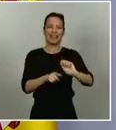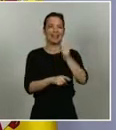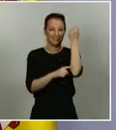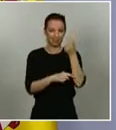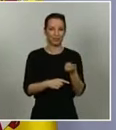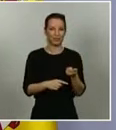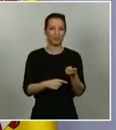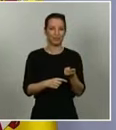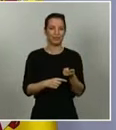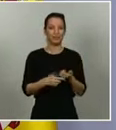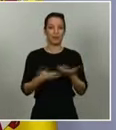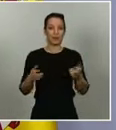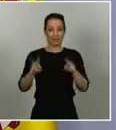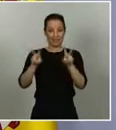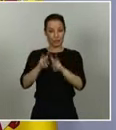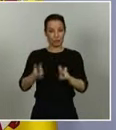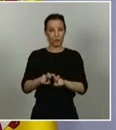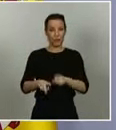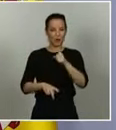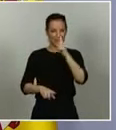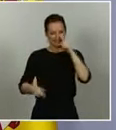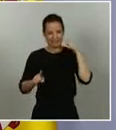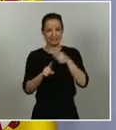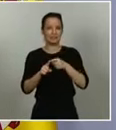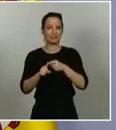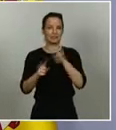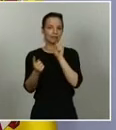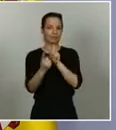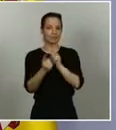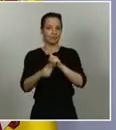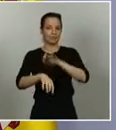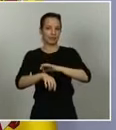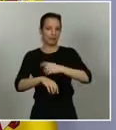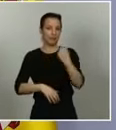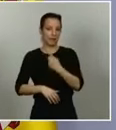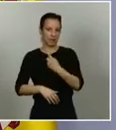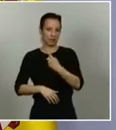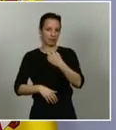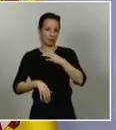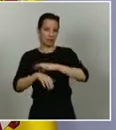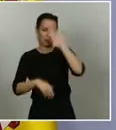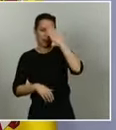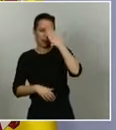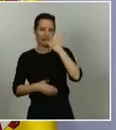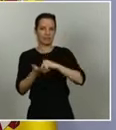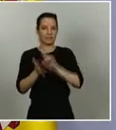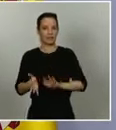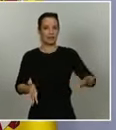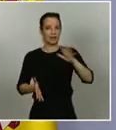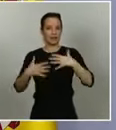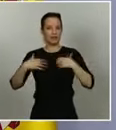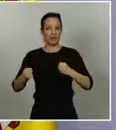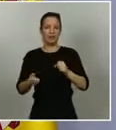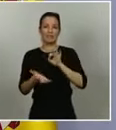desarrollo del estudio en la atención primaria. En el Sistema Nacional de Salud, en los servicios de salud de todas las